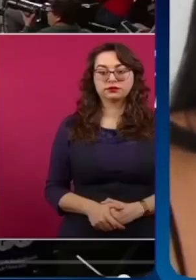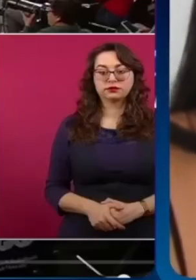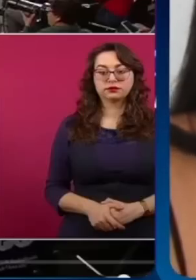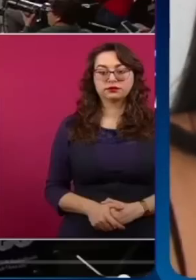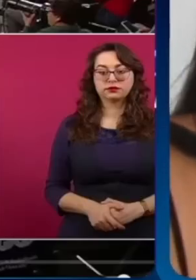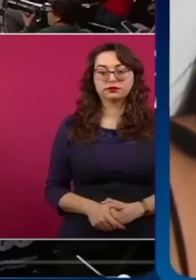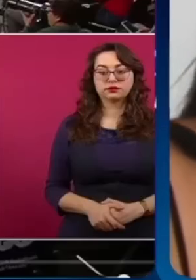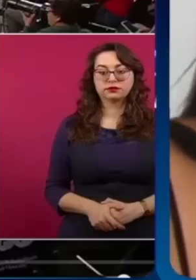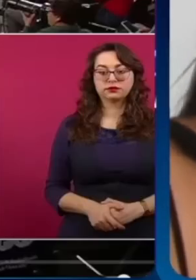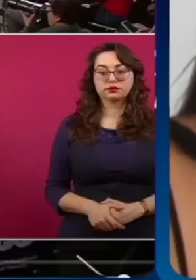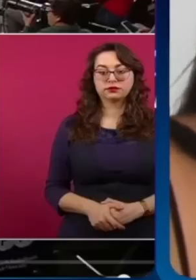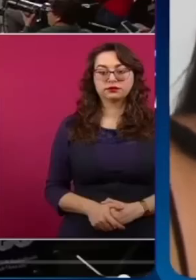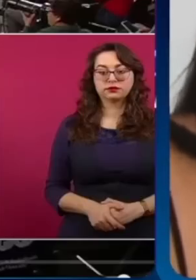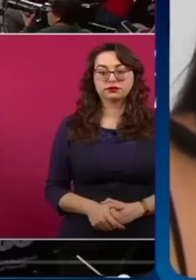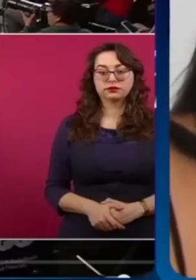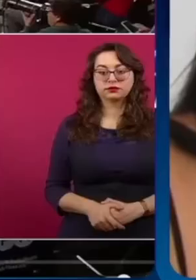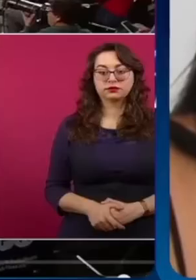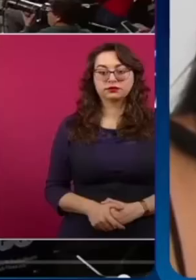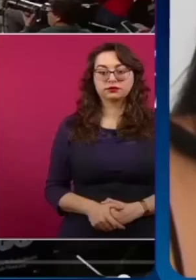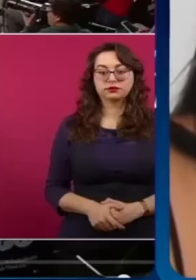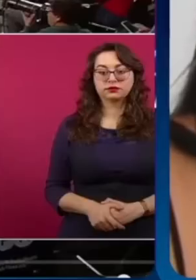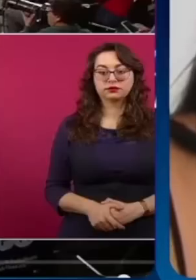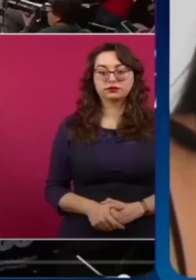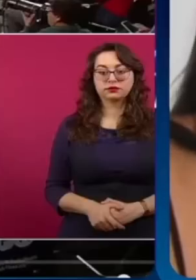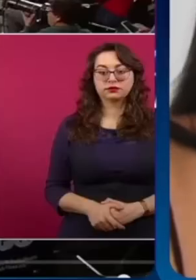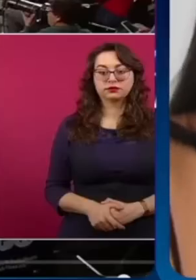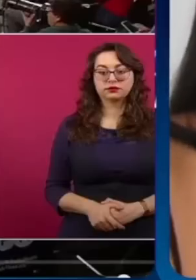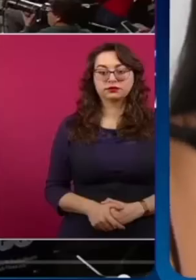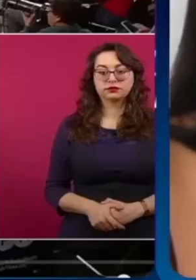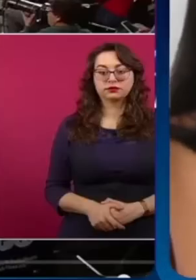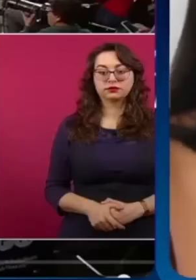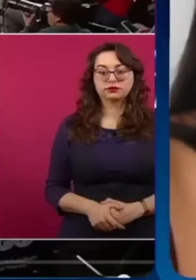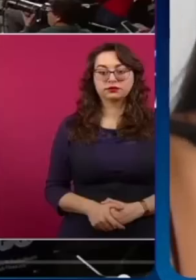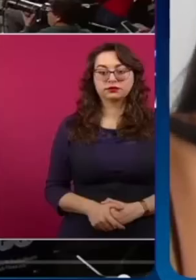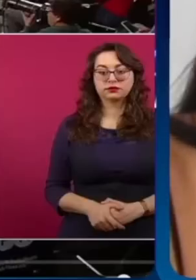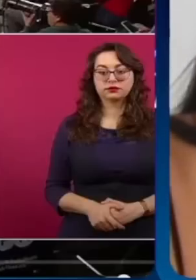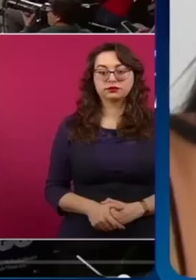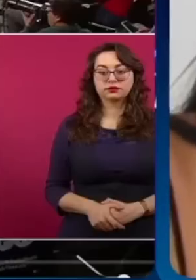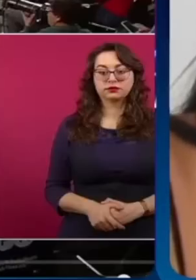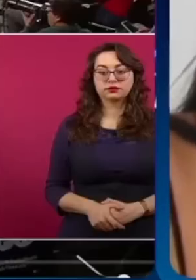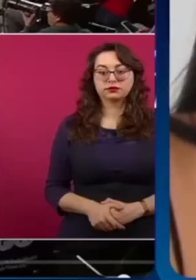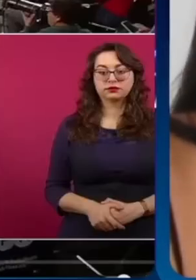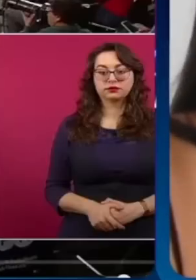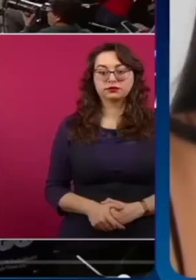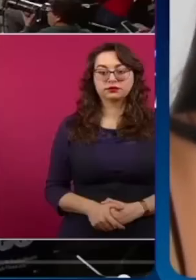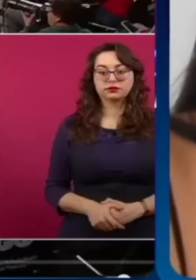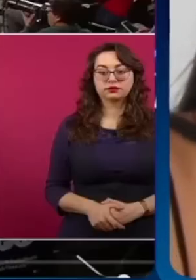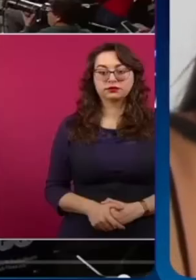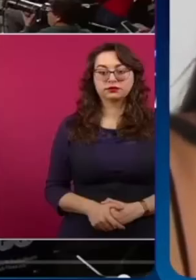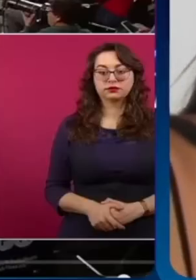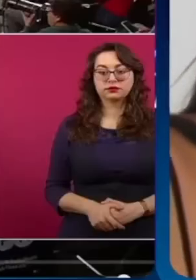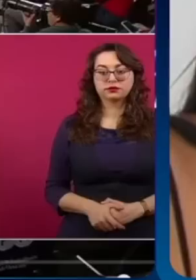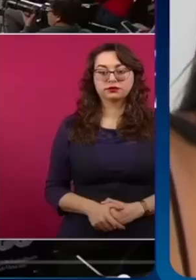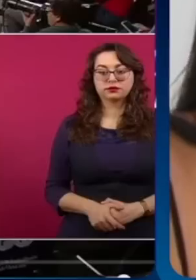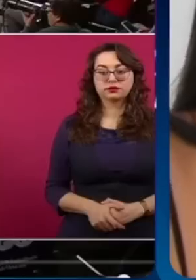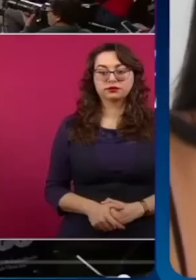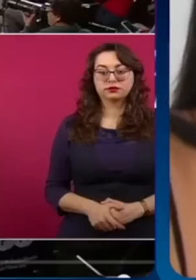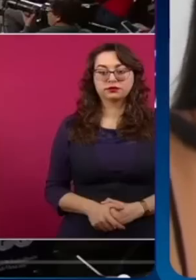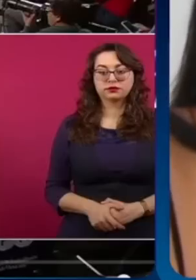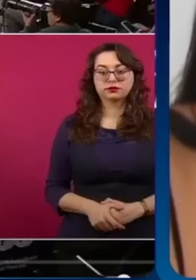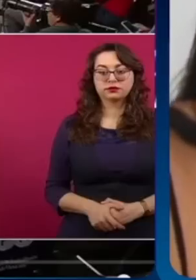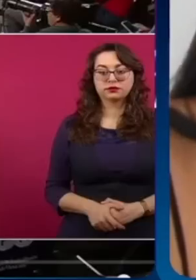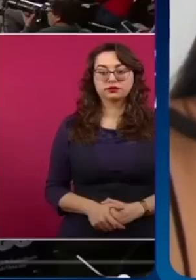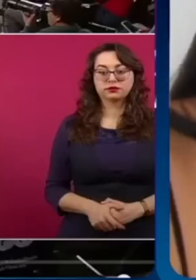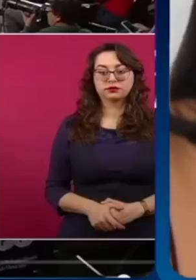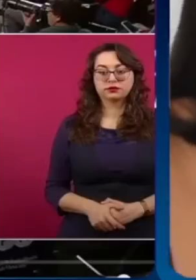Unidos. Pero definitivamente no puede haber trato especial a una persona por el simple hecho de que sea una actriz. Ella